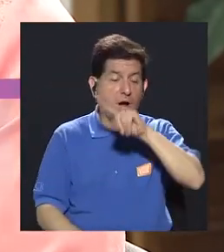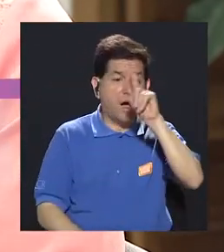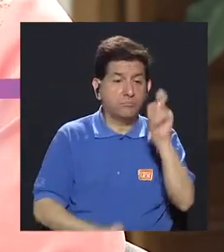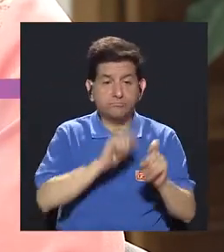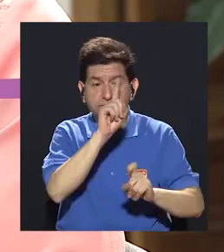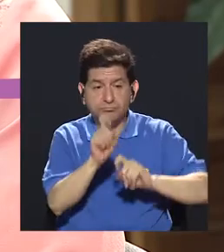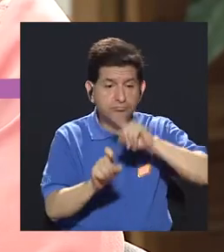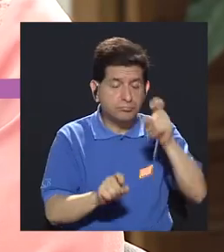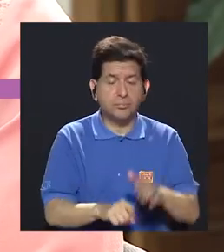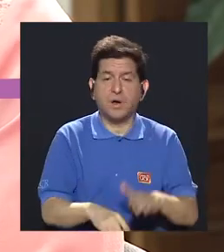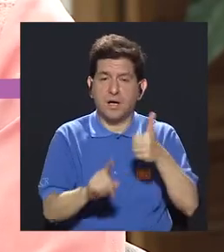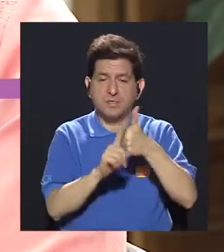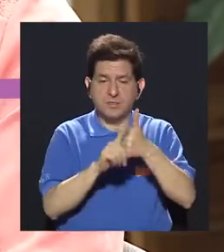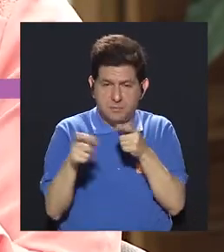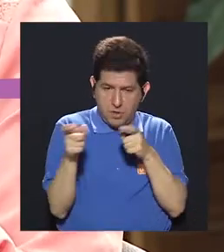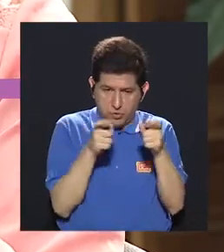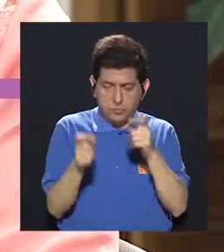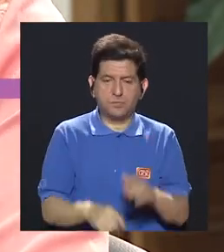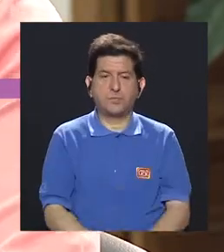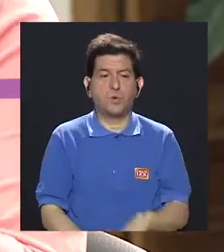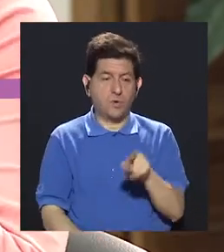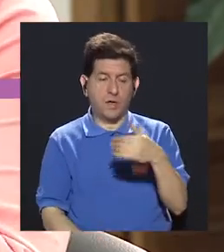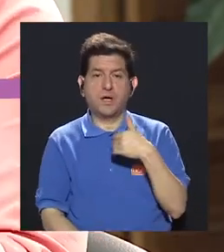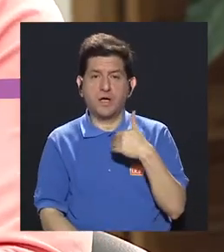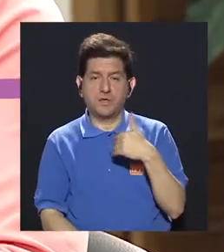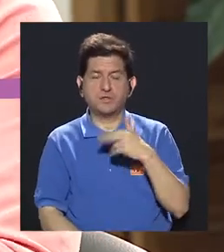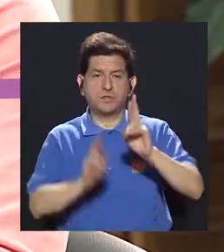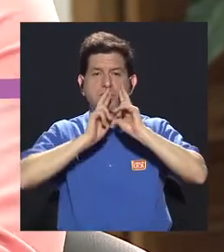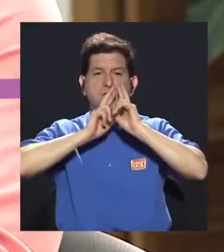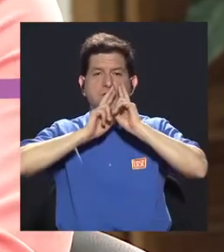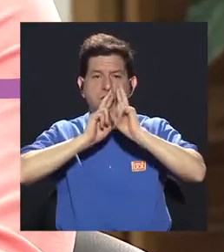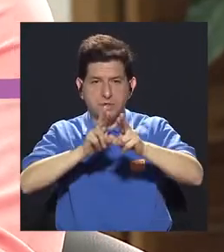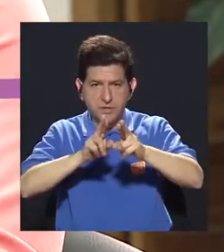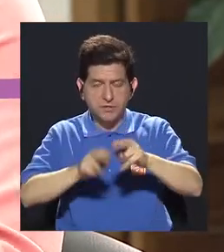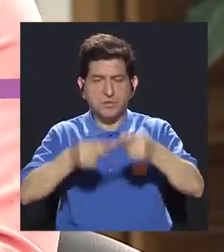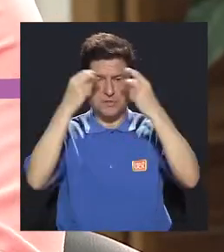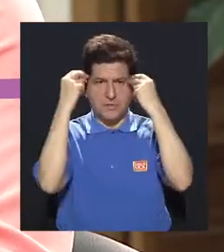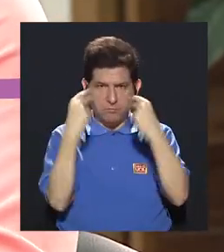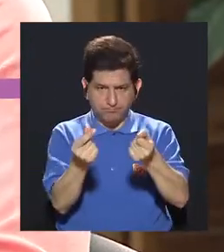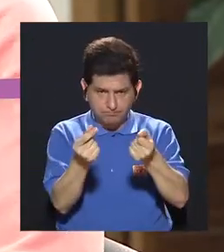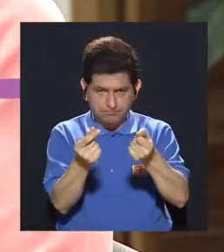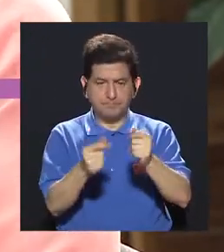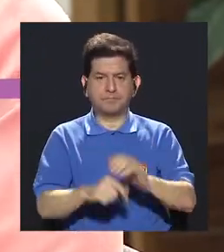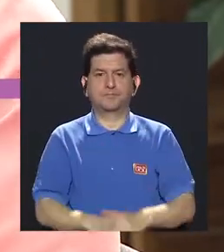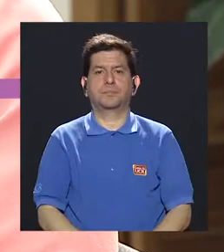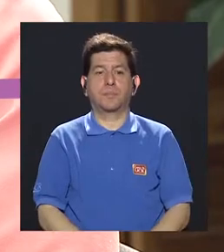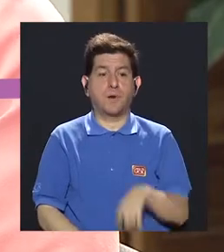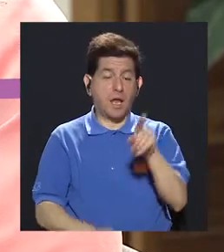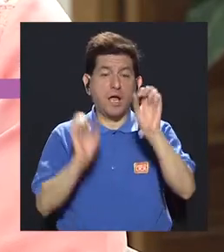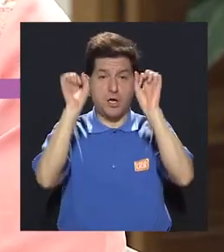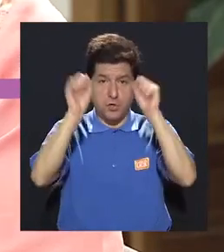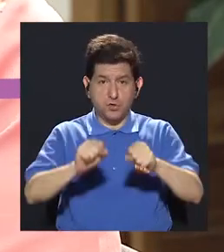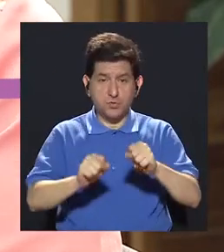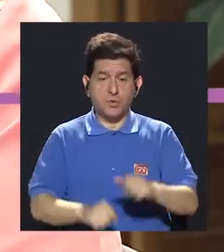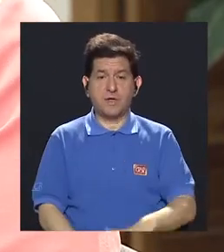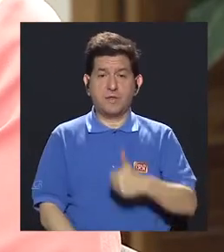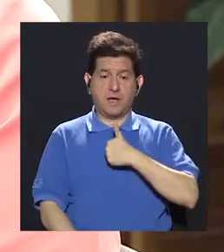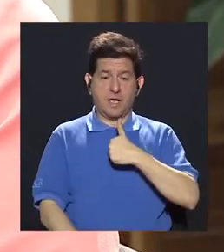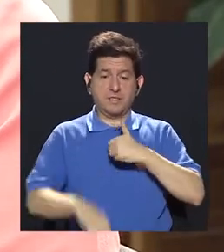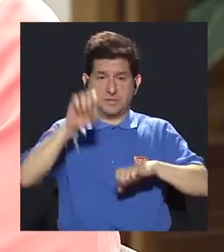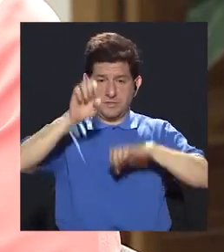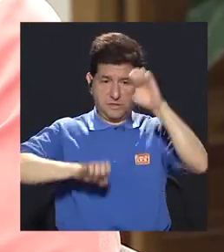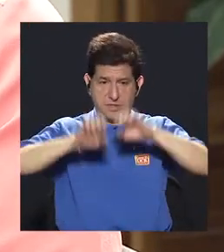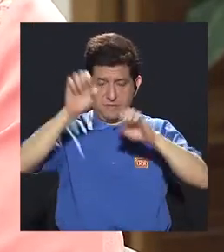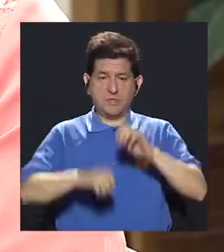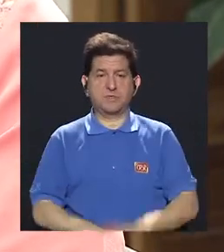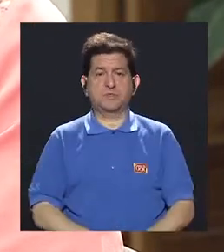son estos cuestionarios autoadministrados donde tienen una respuesta automática e inmediata donde ellos pueden